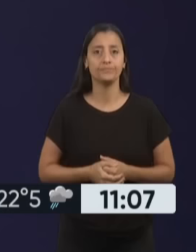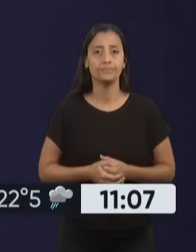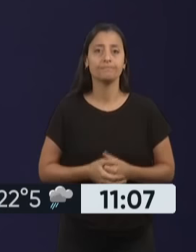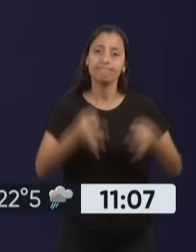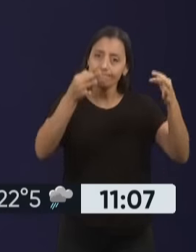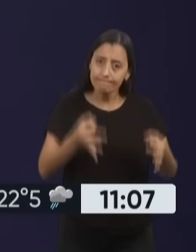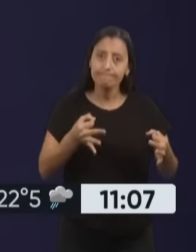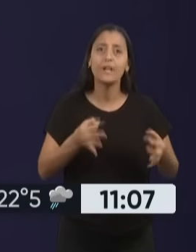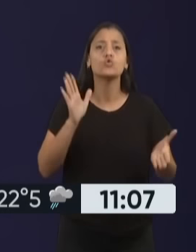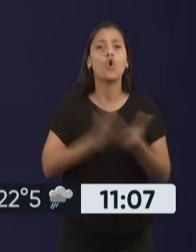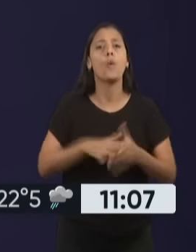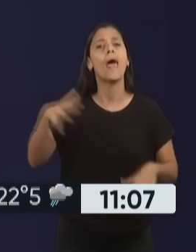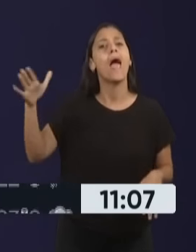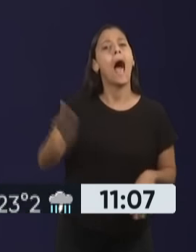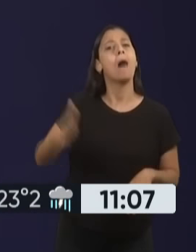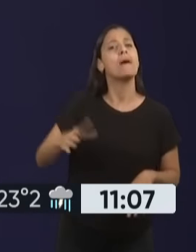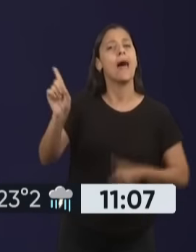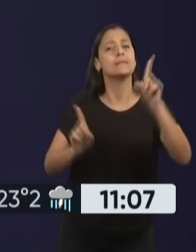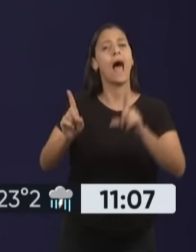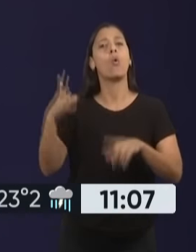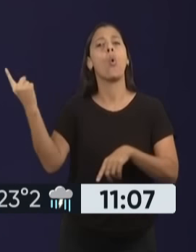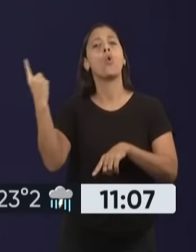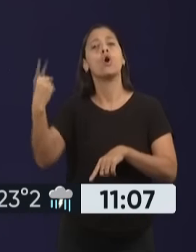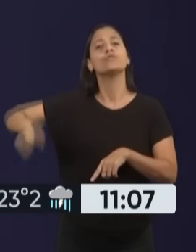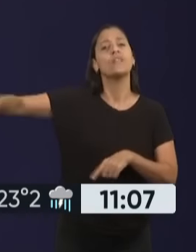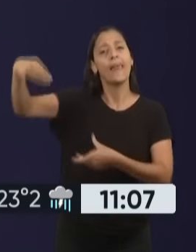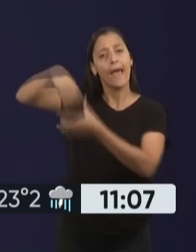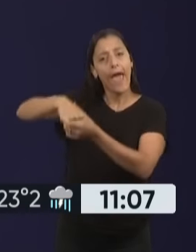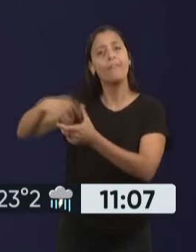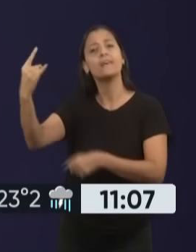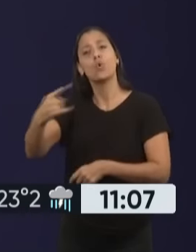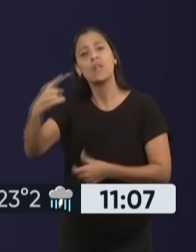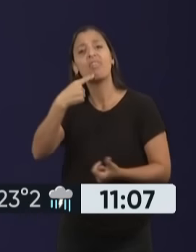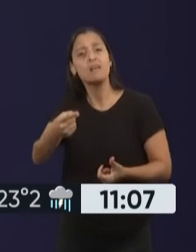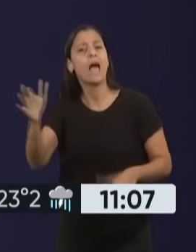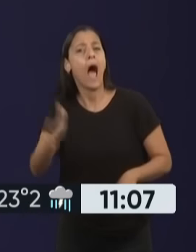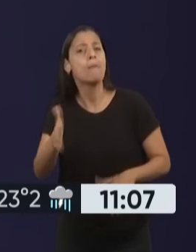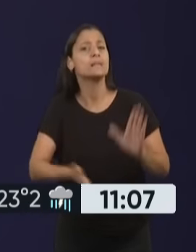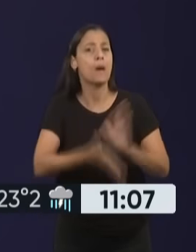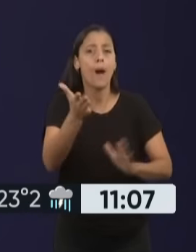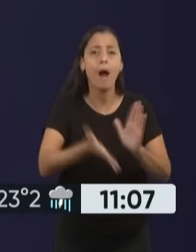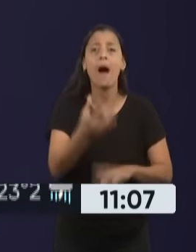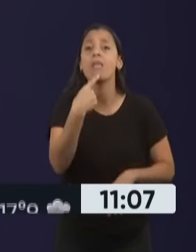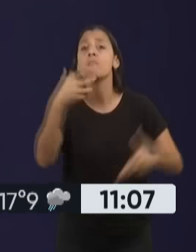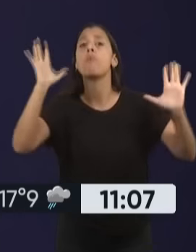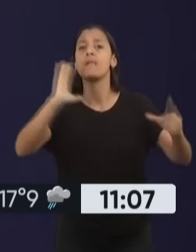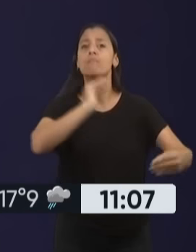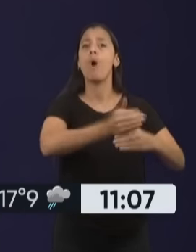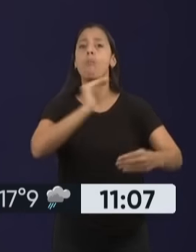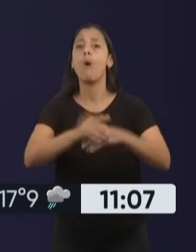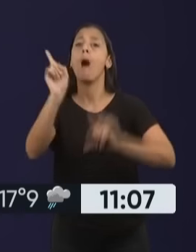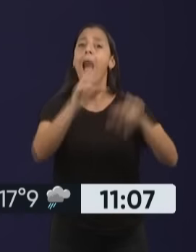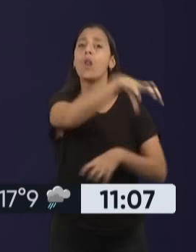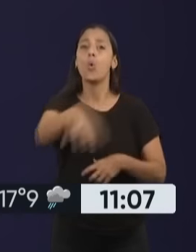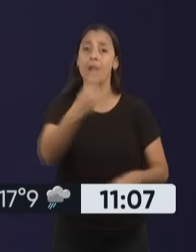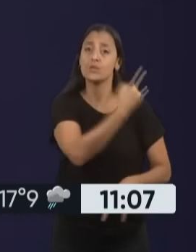puntualmente a la amenaza de algunos dirigentes políticos universitarios respecto al cierre de o al posible cierre de algunas